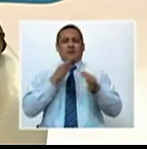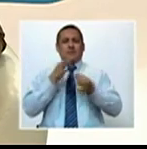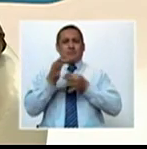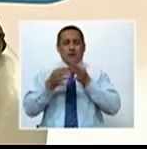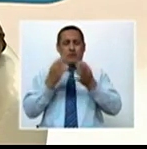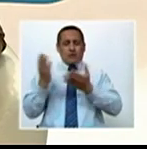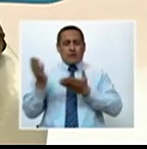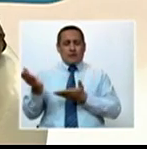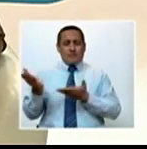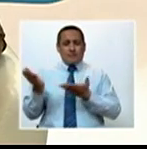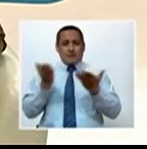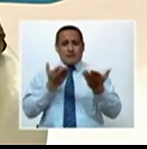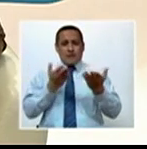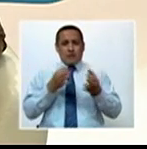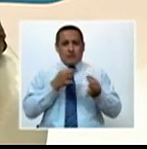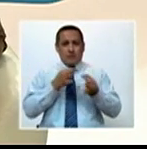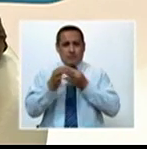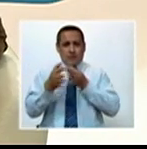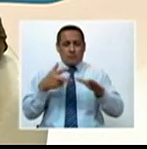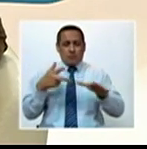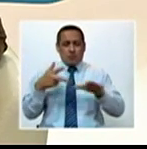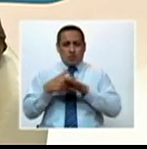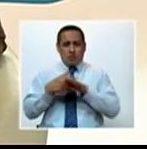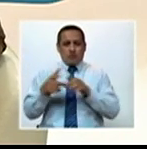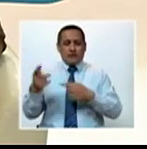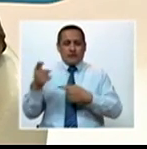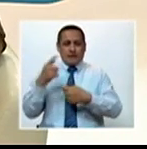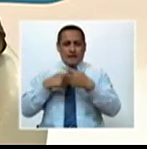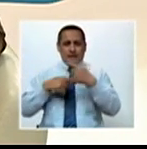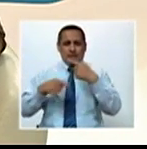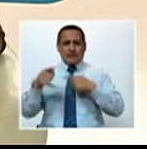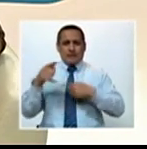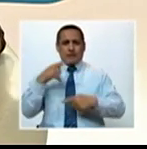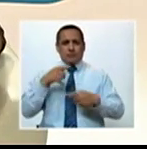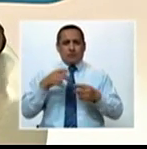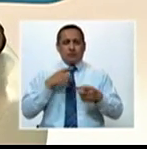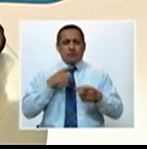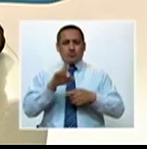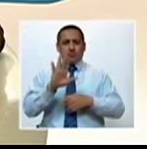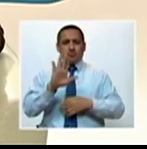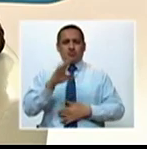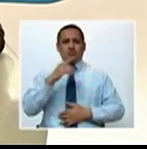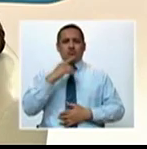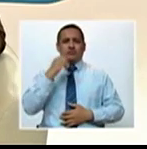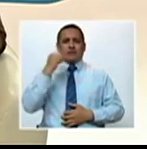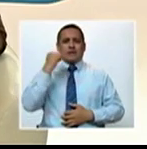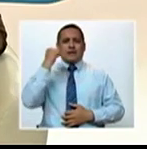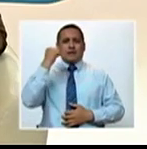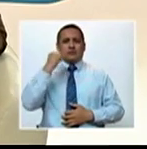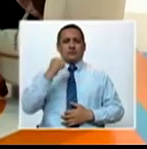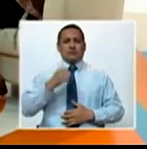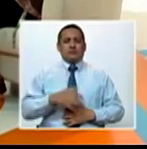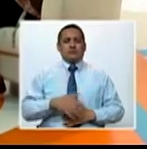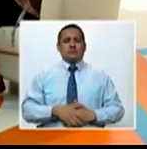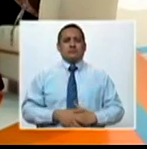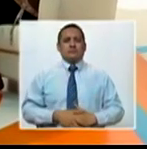luego con nuestros invitados. Nos vamos a la pausa, regresamos con más en tus